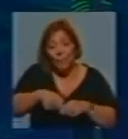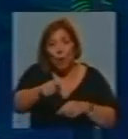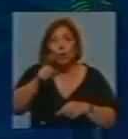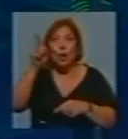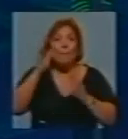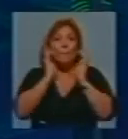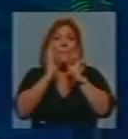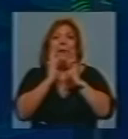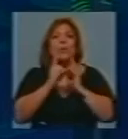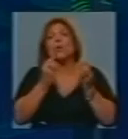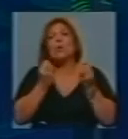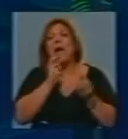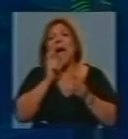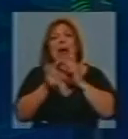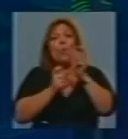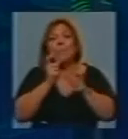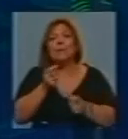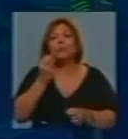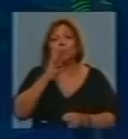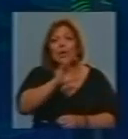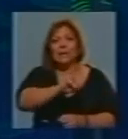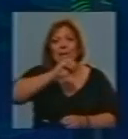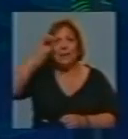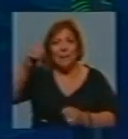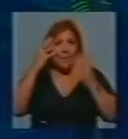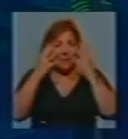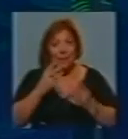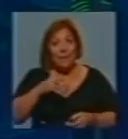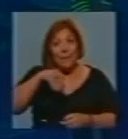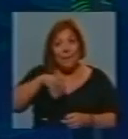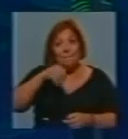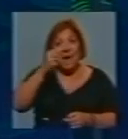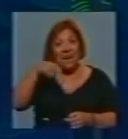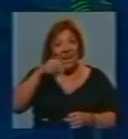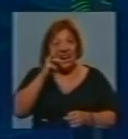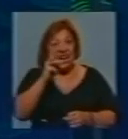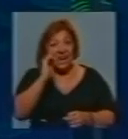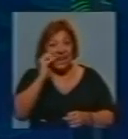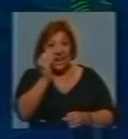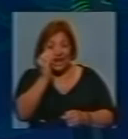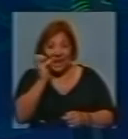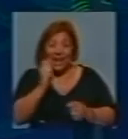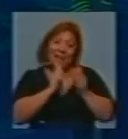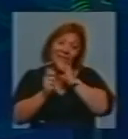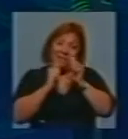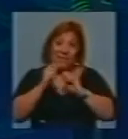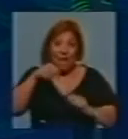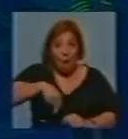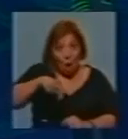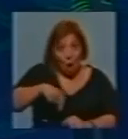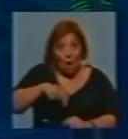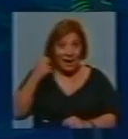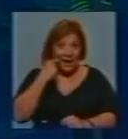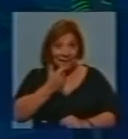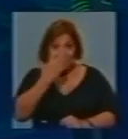Parlamento cuáles fueron los fundamentos del traslado. El ministro Ricardo Pérez Manrique se refirió en entrevista con TNU Noticias